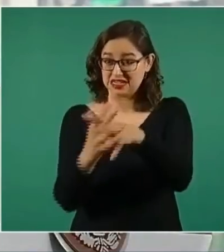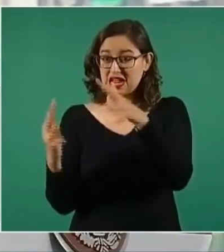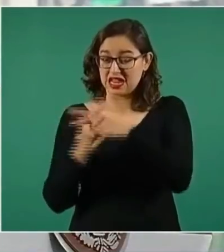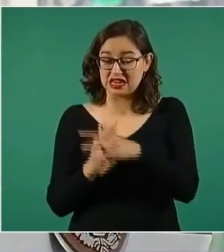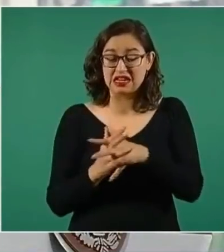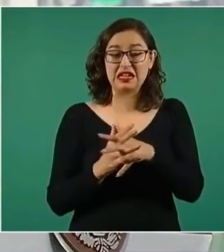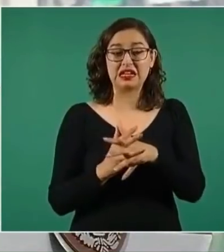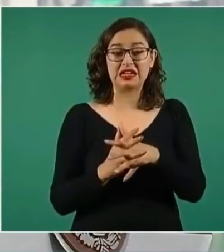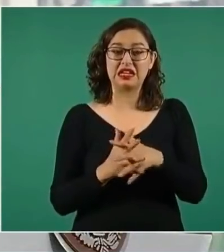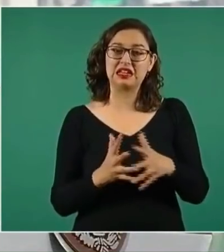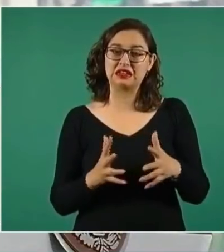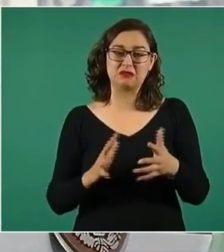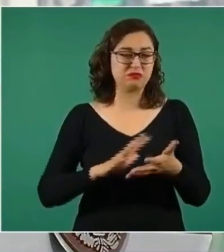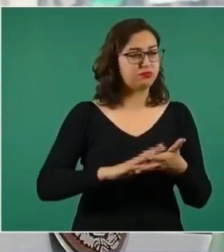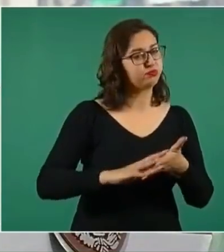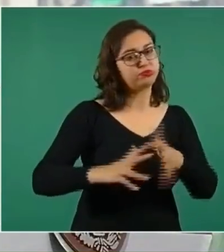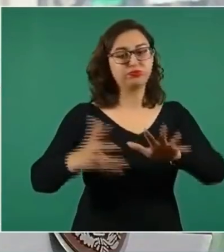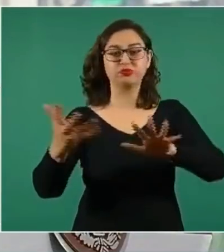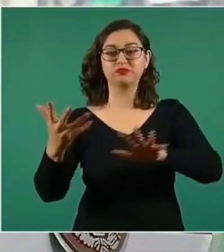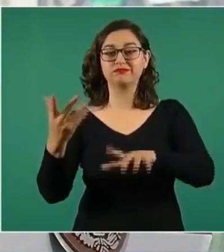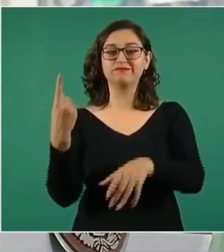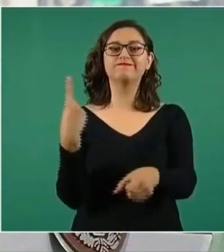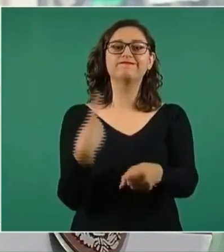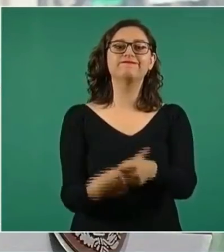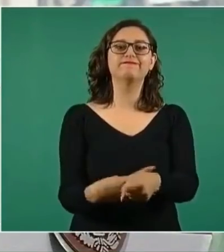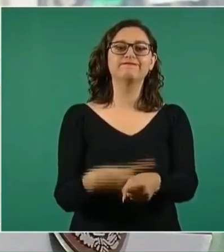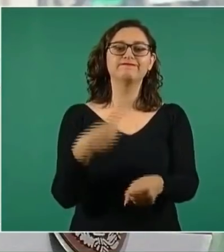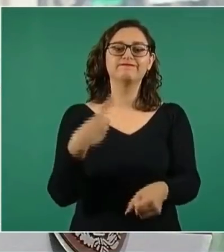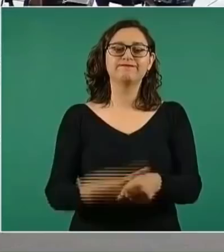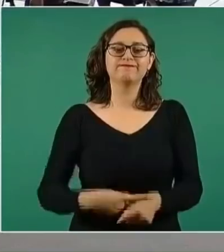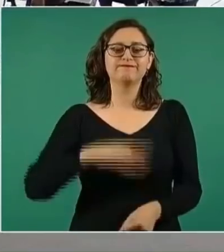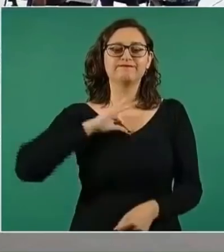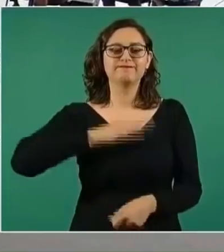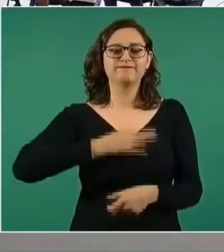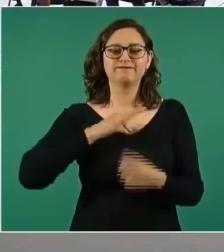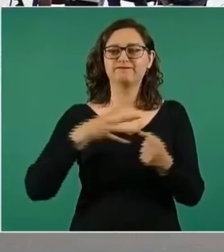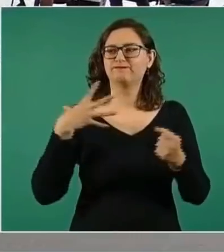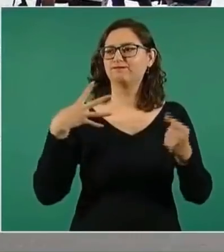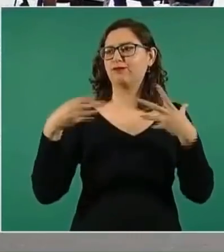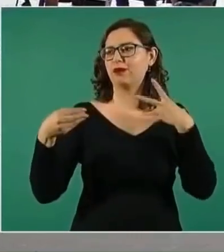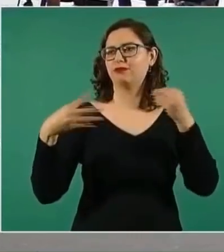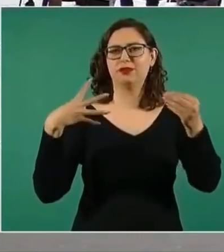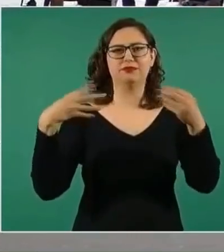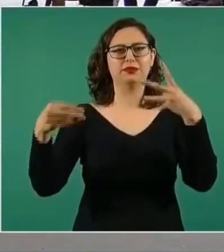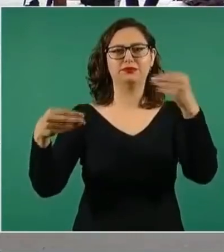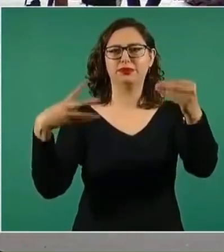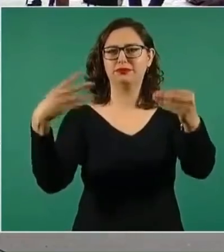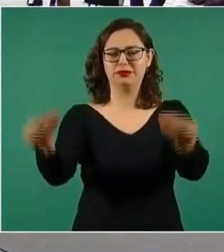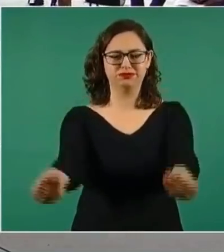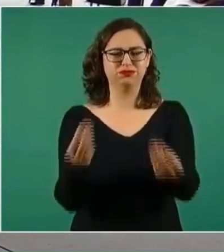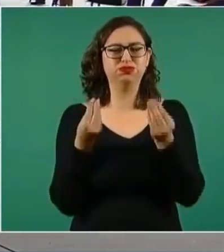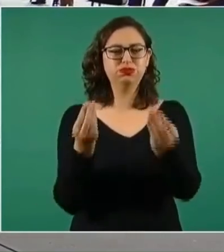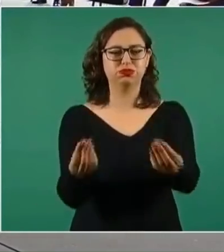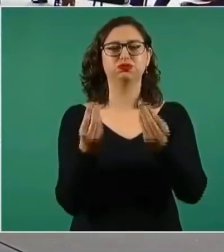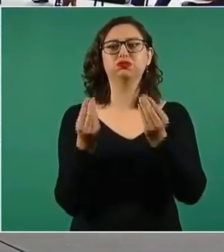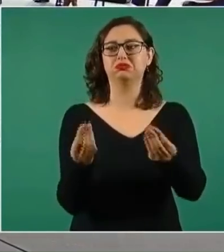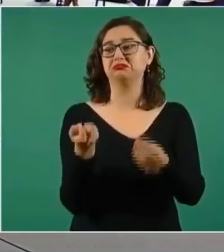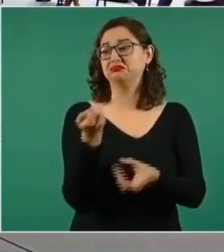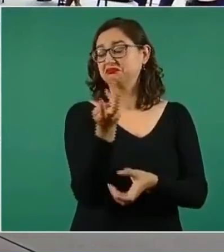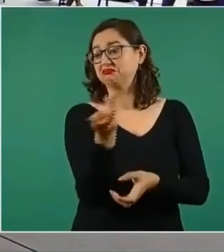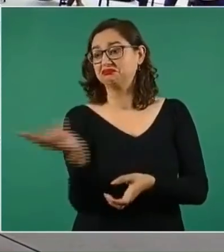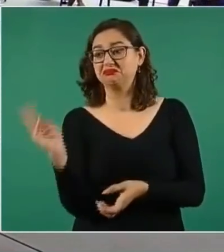tejido social y las enfermedades epidémicas para las cuales no